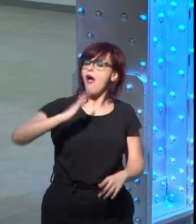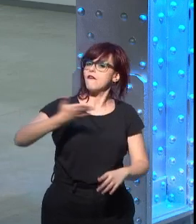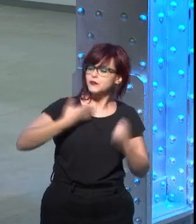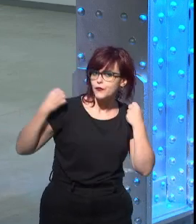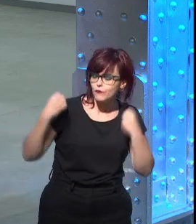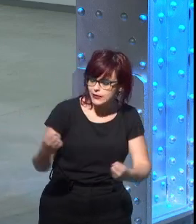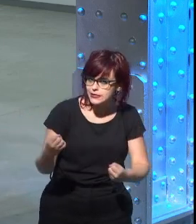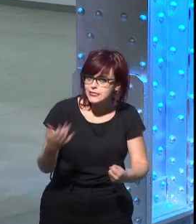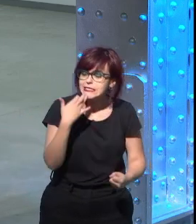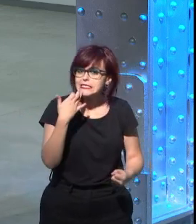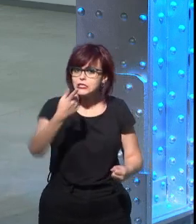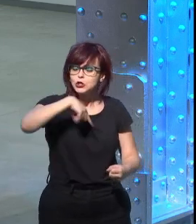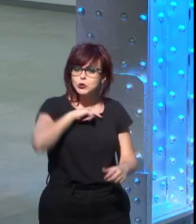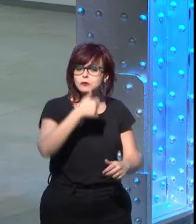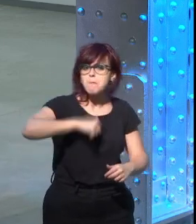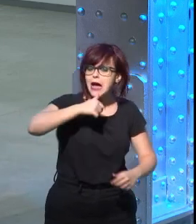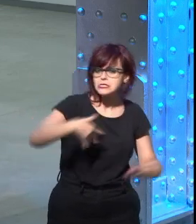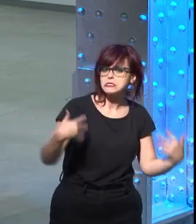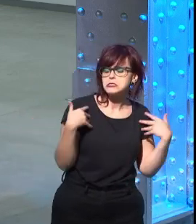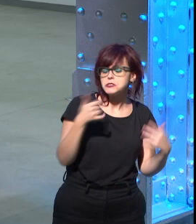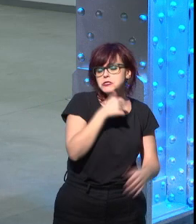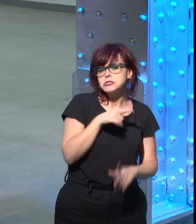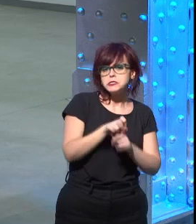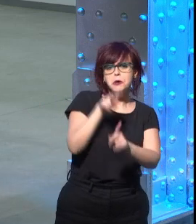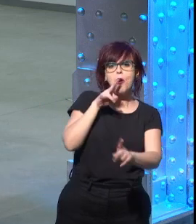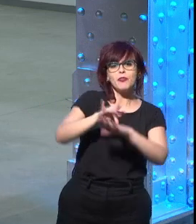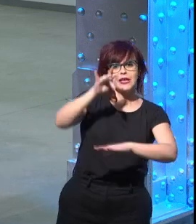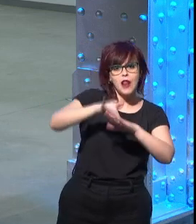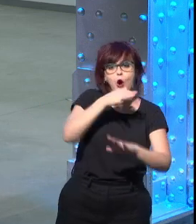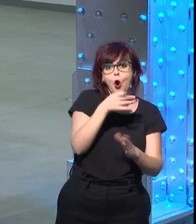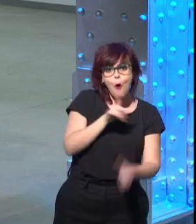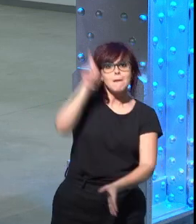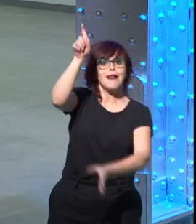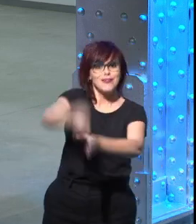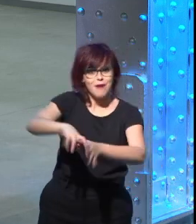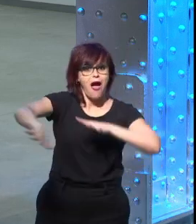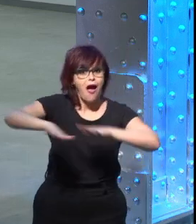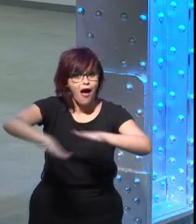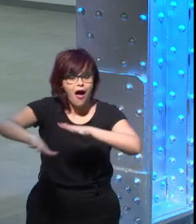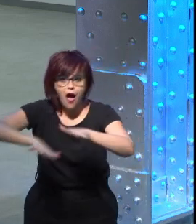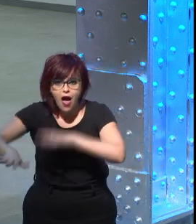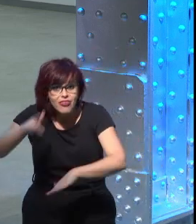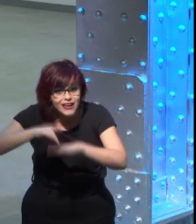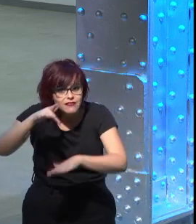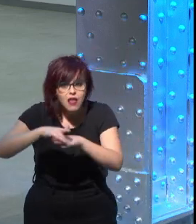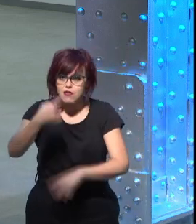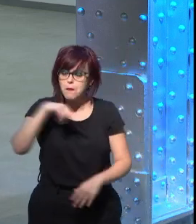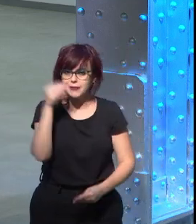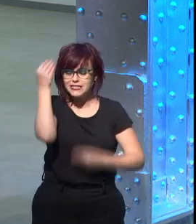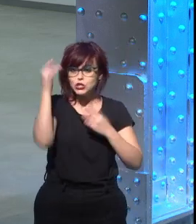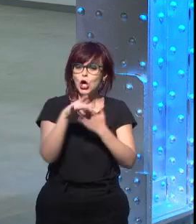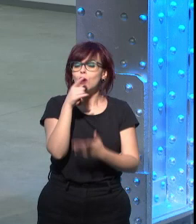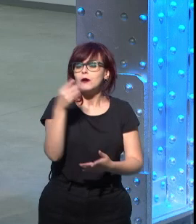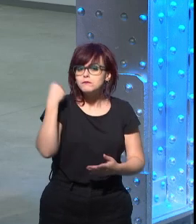que entre ser pasivos en digitalización y ser proactivos en digitalización, nos jugamos más de